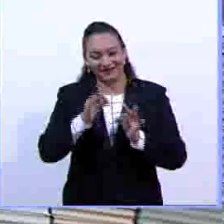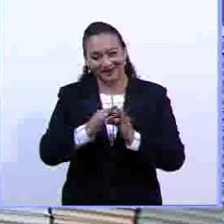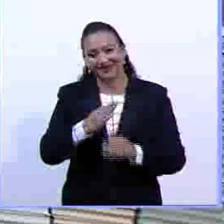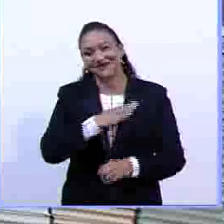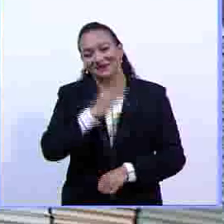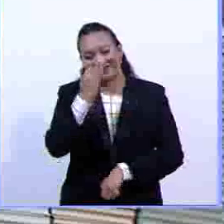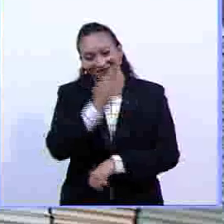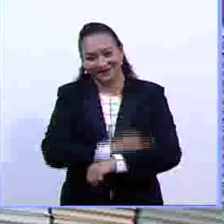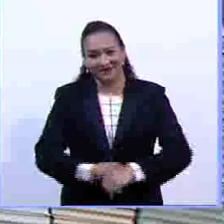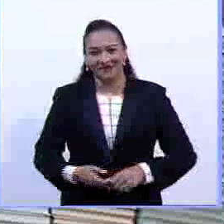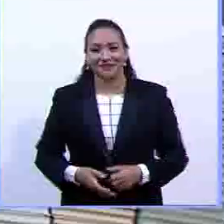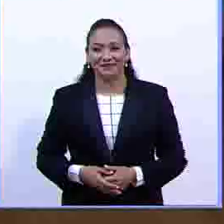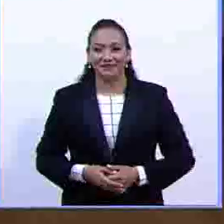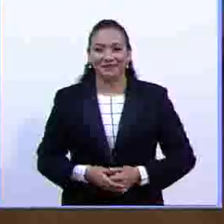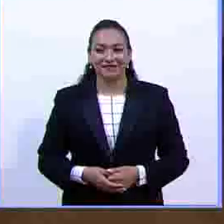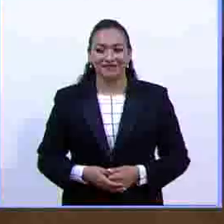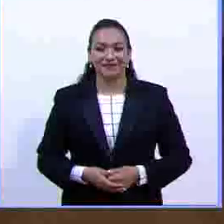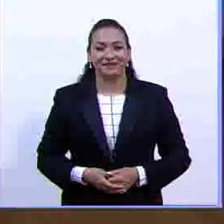buenas tardes.